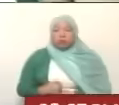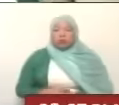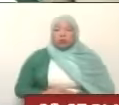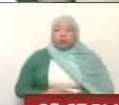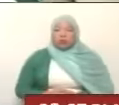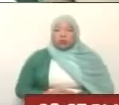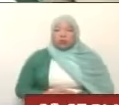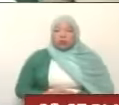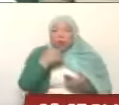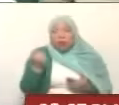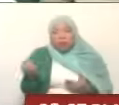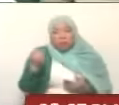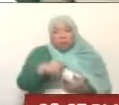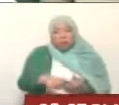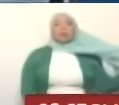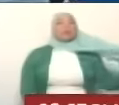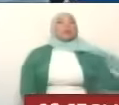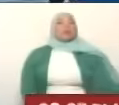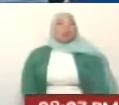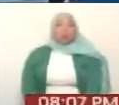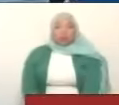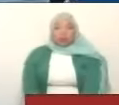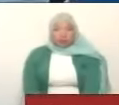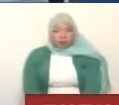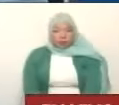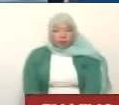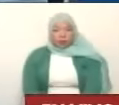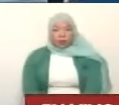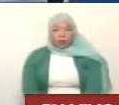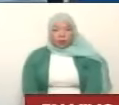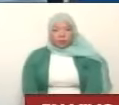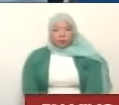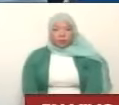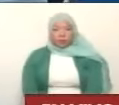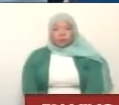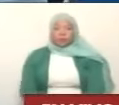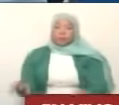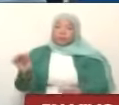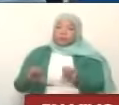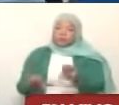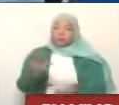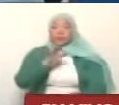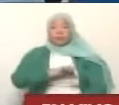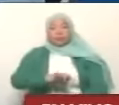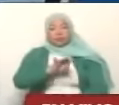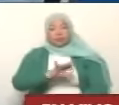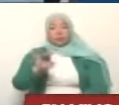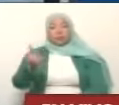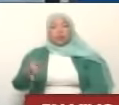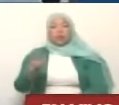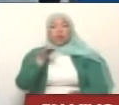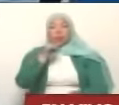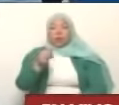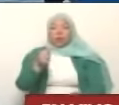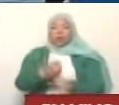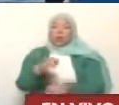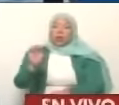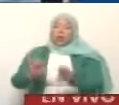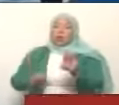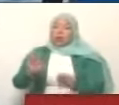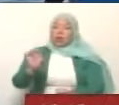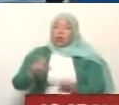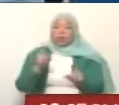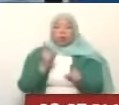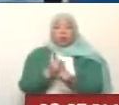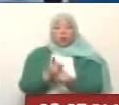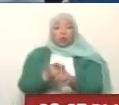se han recuperado. Dice, el estudio titulado Las fuentes del renovado dinamismo social es el primero de una serie de informes para evaluar la posición